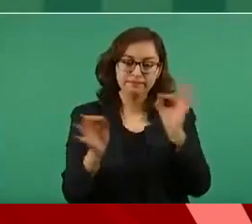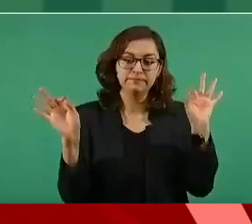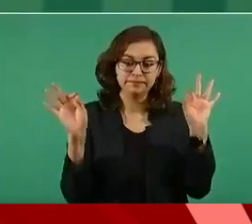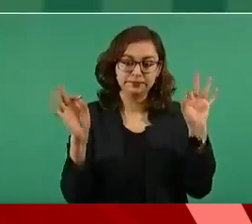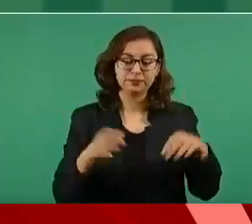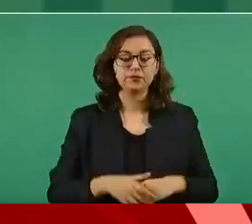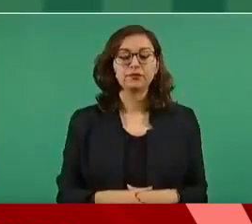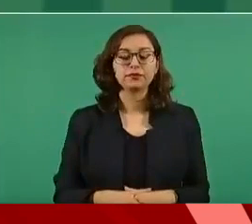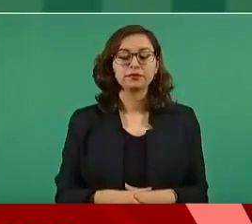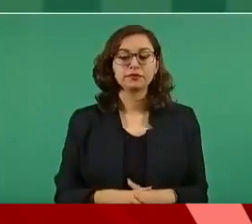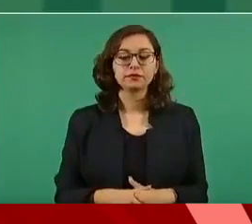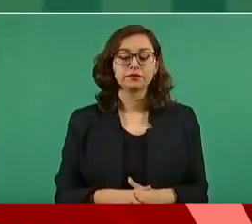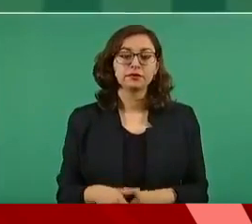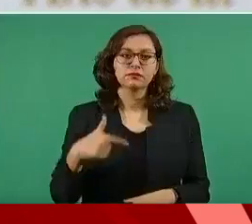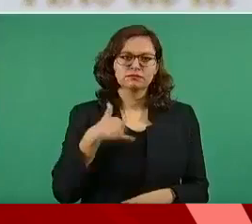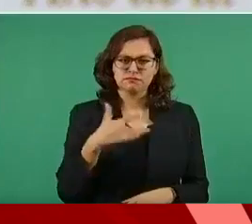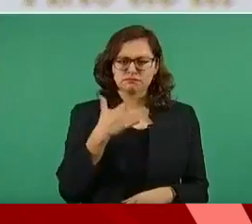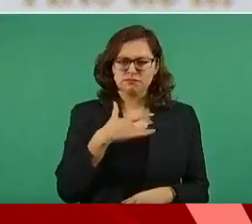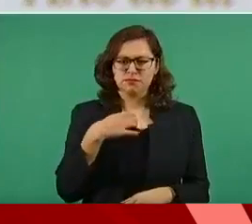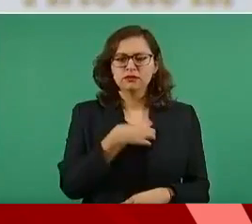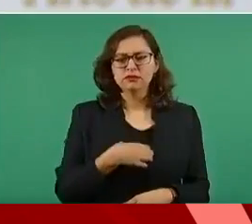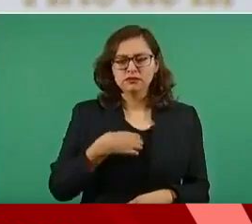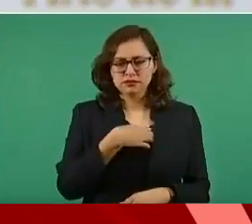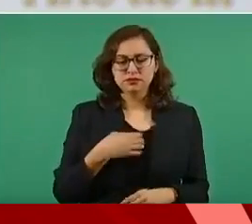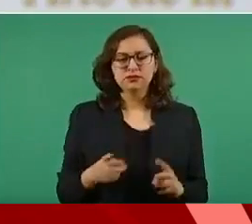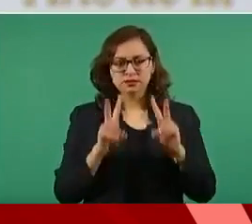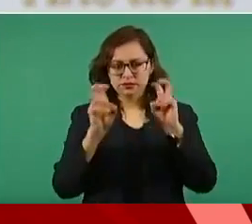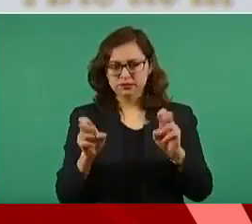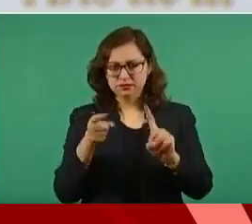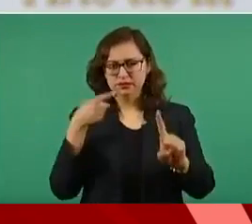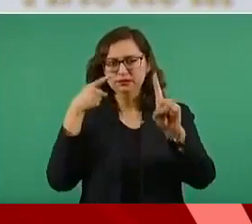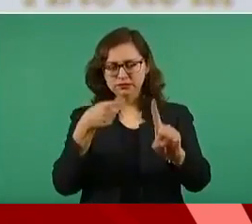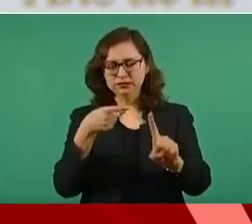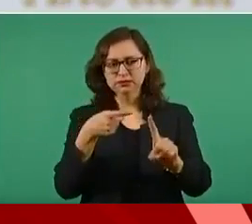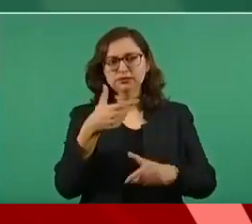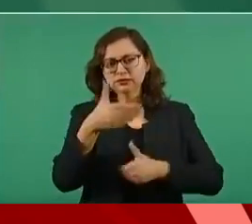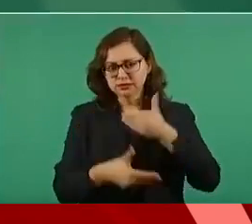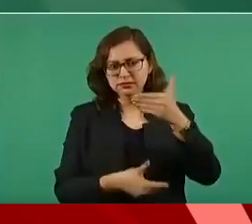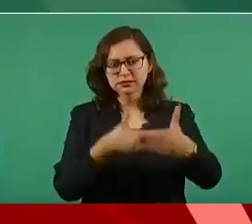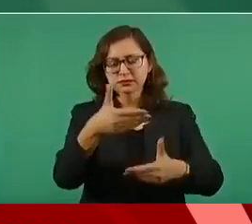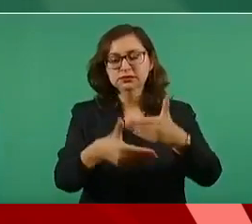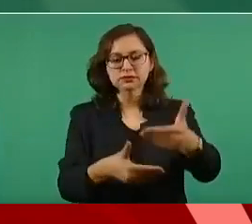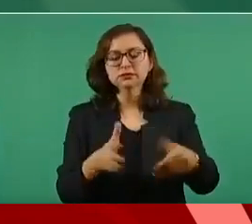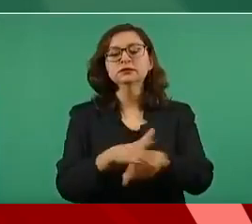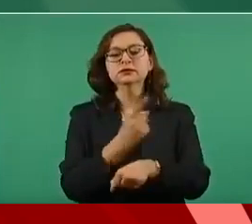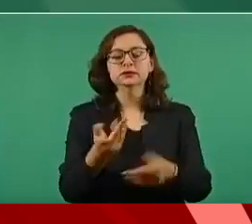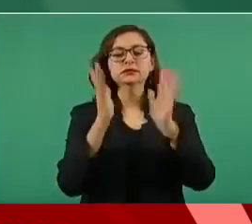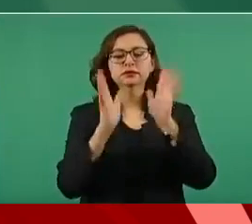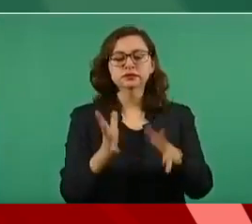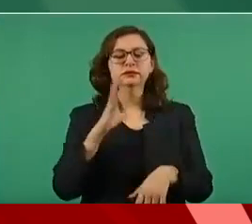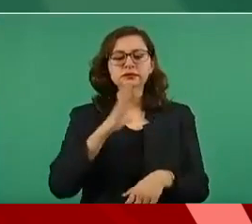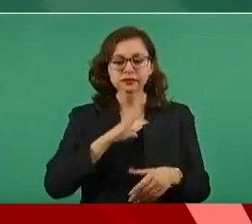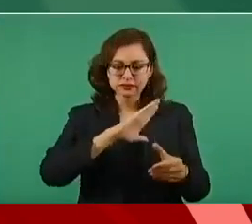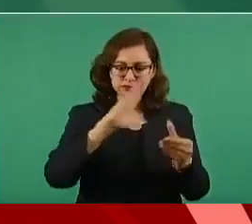Yo celebro que se esté avanzando en ese propósito, porque ya hay un dictamen, ya se integró